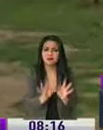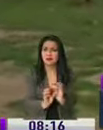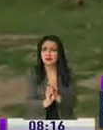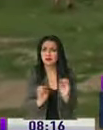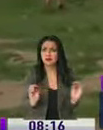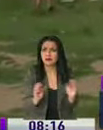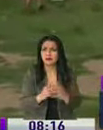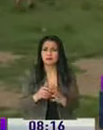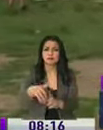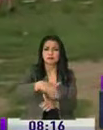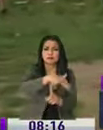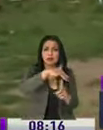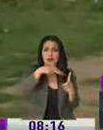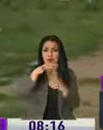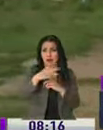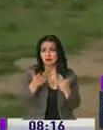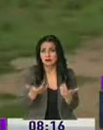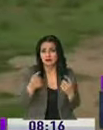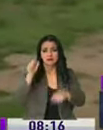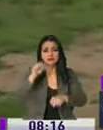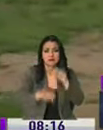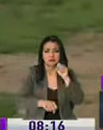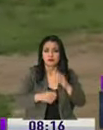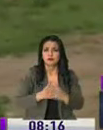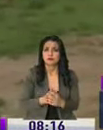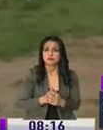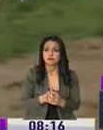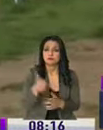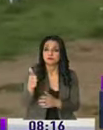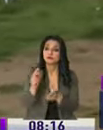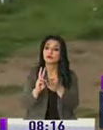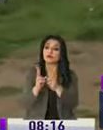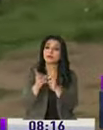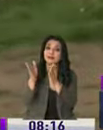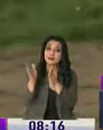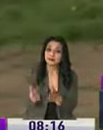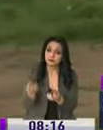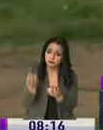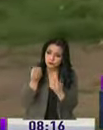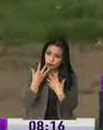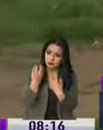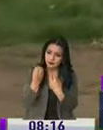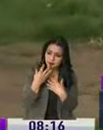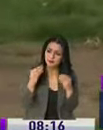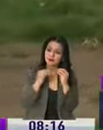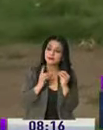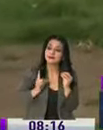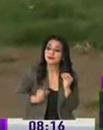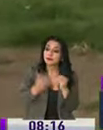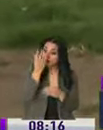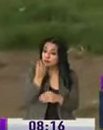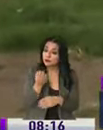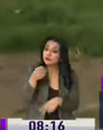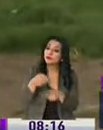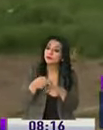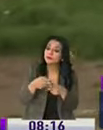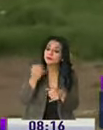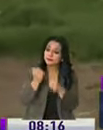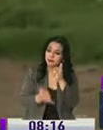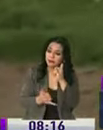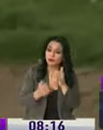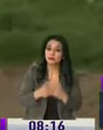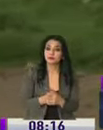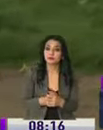el parque. Pero para ello nosotros nos encontramos con los vecinos, quienes nos van a contar más a detalle. Buenos días, vecino, ayúdeme con su nombre y apellido,